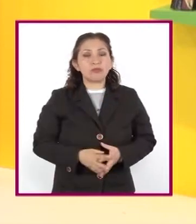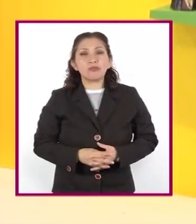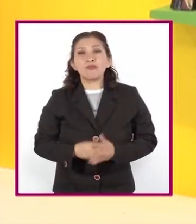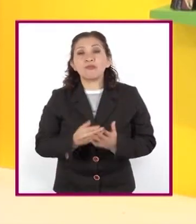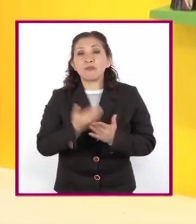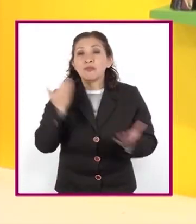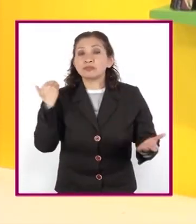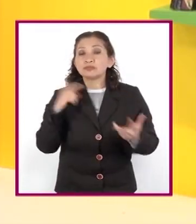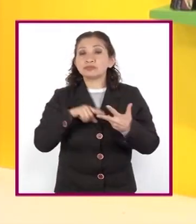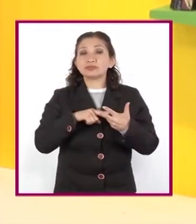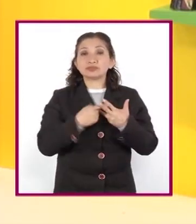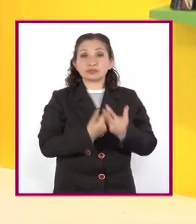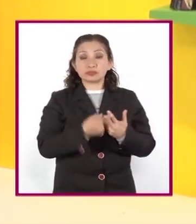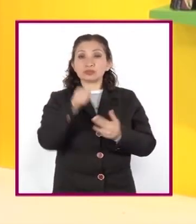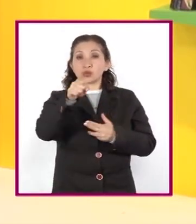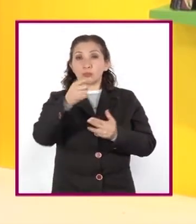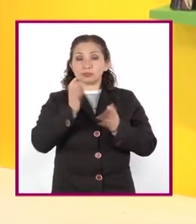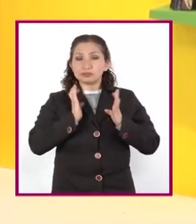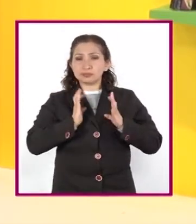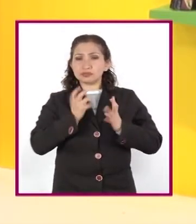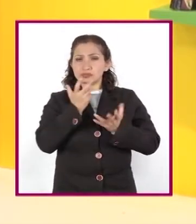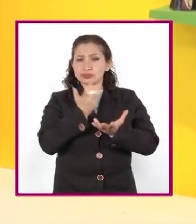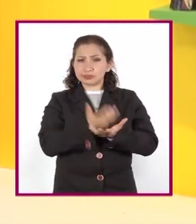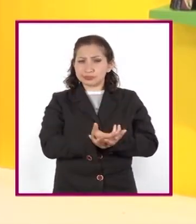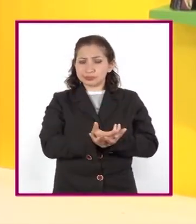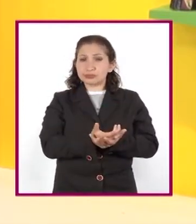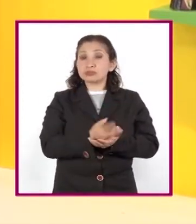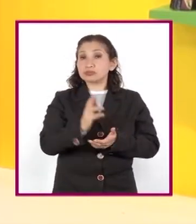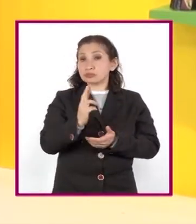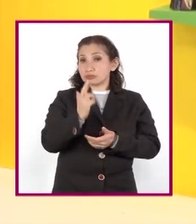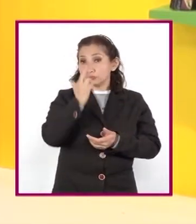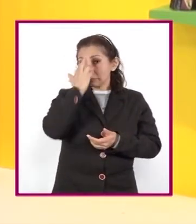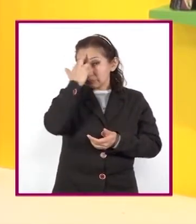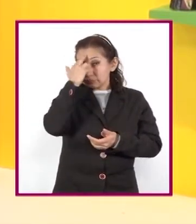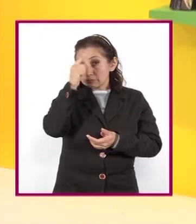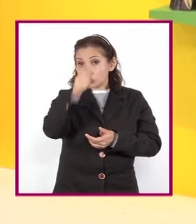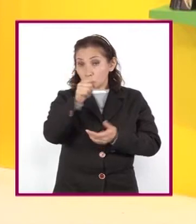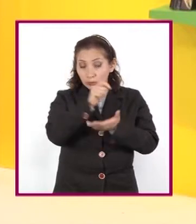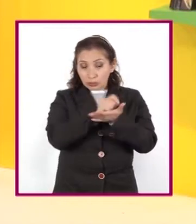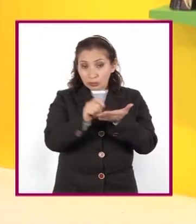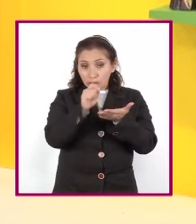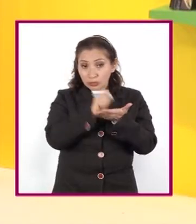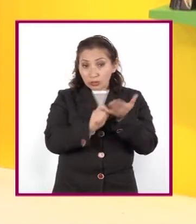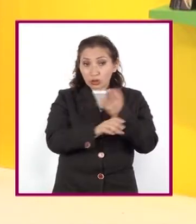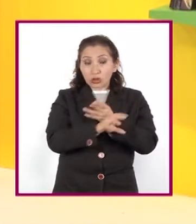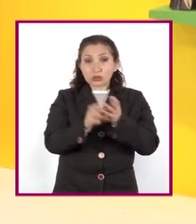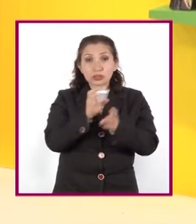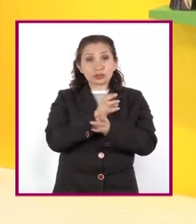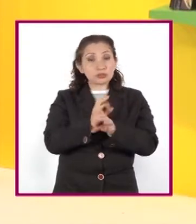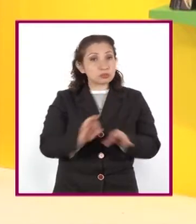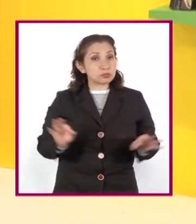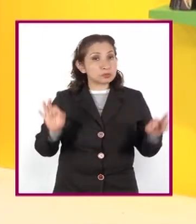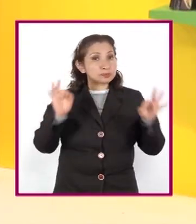Antes de dar inicio, pónganse cómodas y cómodos. Recuerden tomar las notas que consideren importantes.